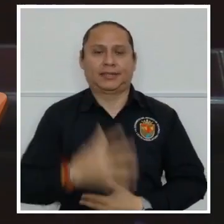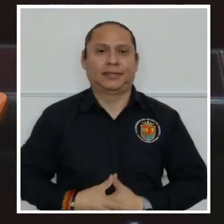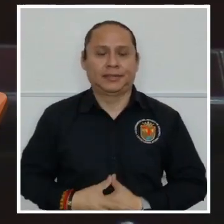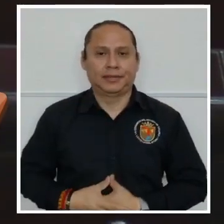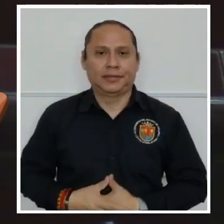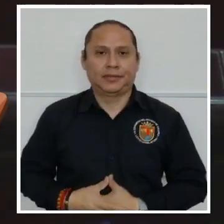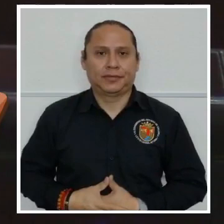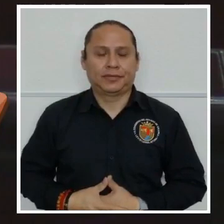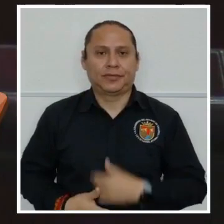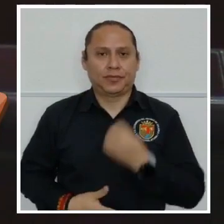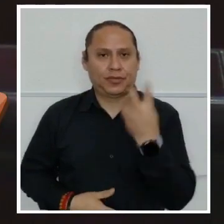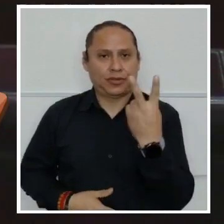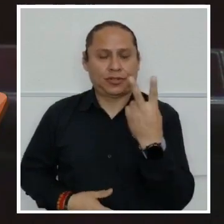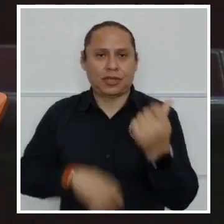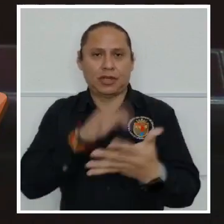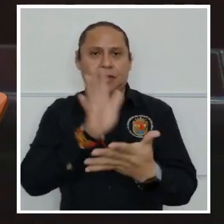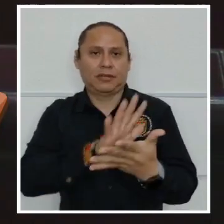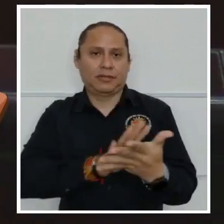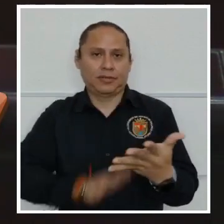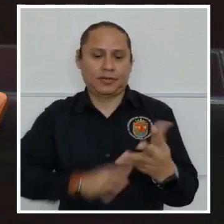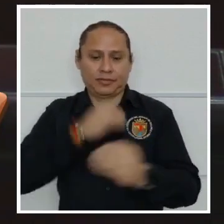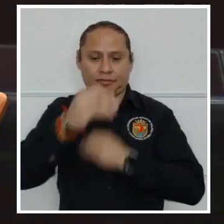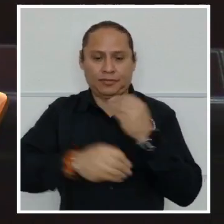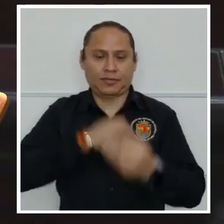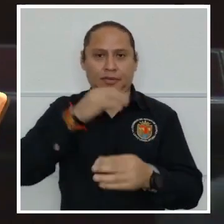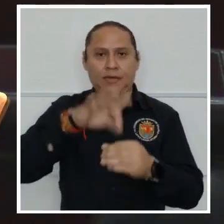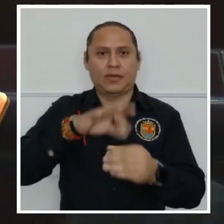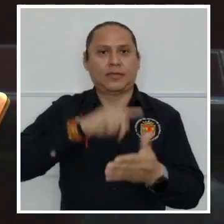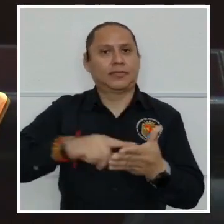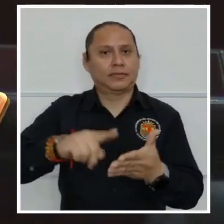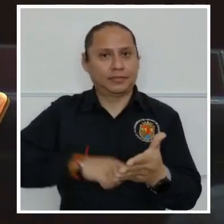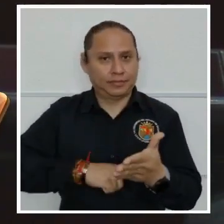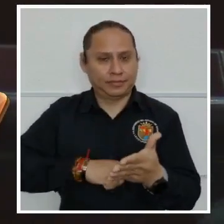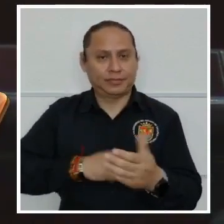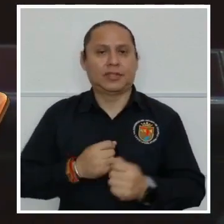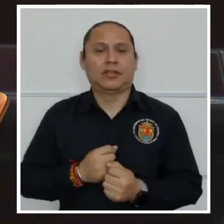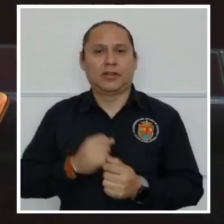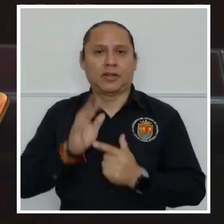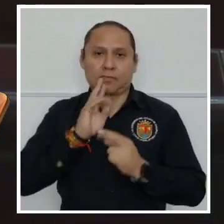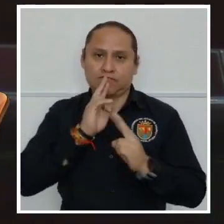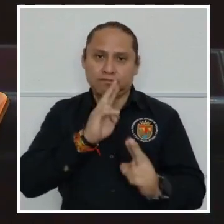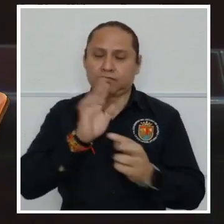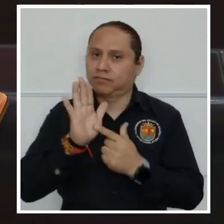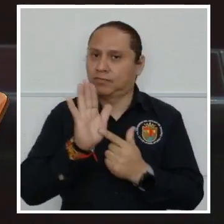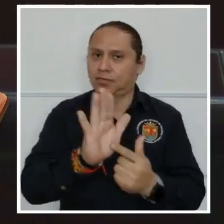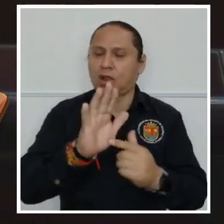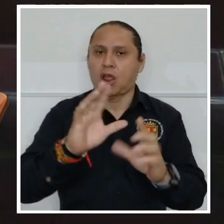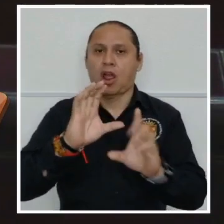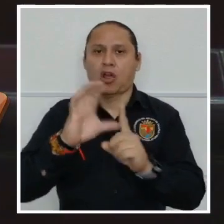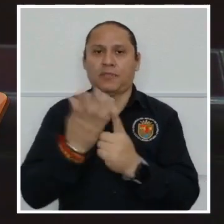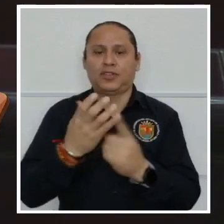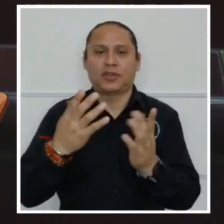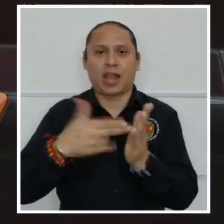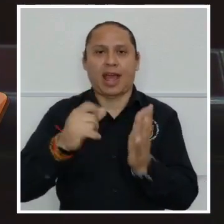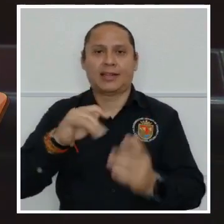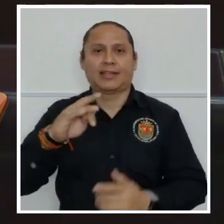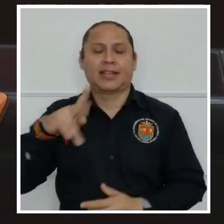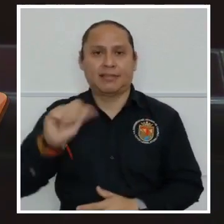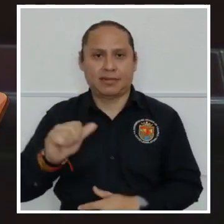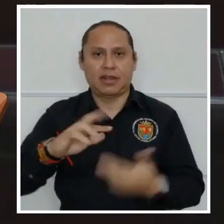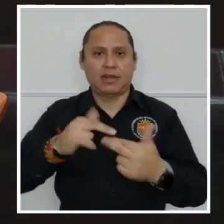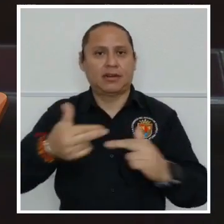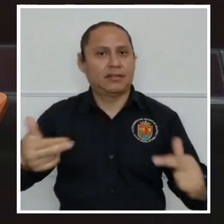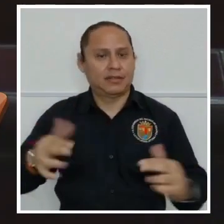2023. Punto 2, lectura, discusión y votación del dictamen que presenta la Comisión de Hacienda